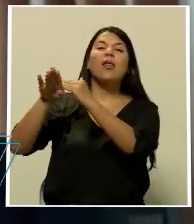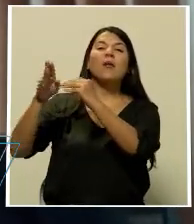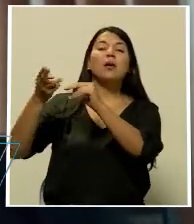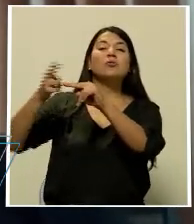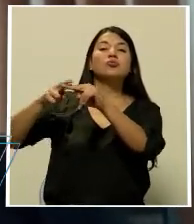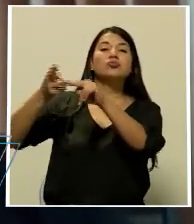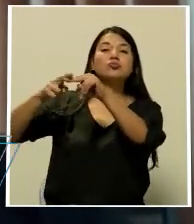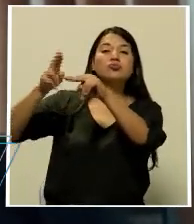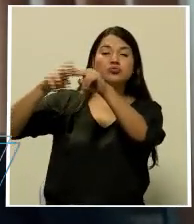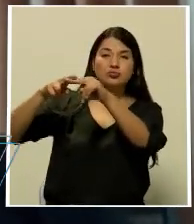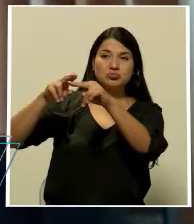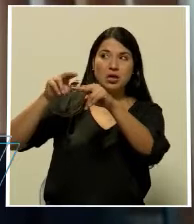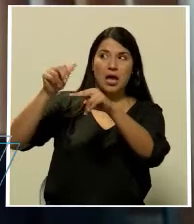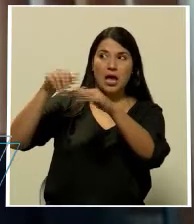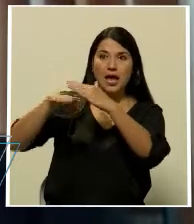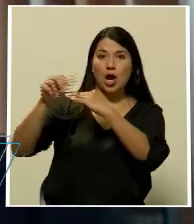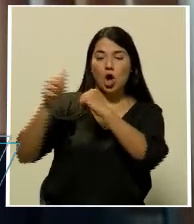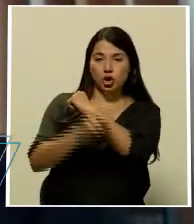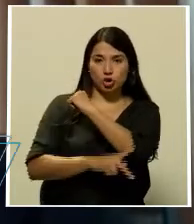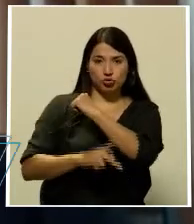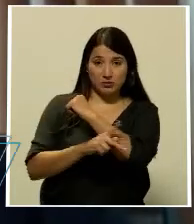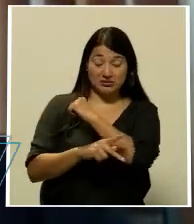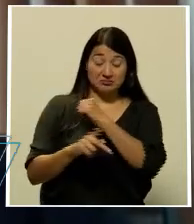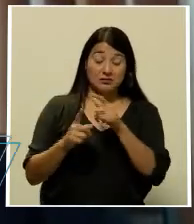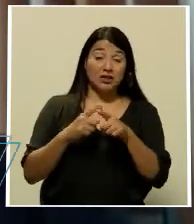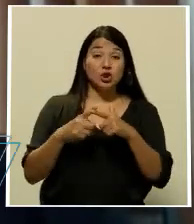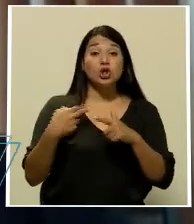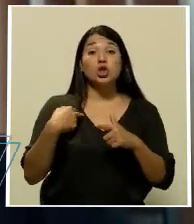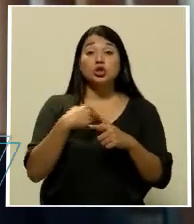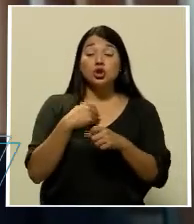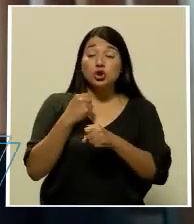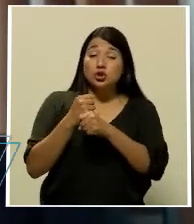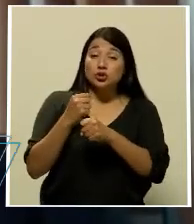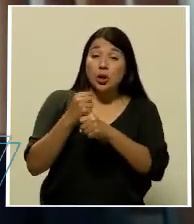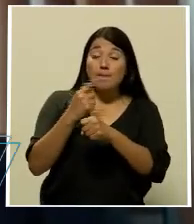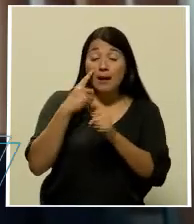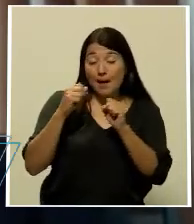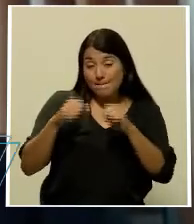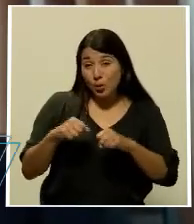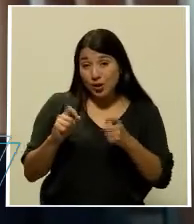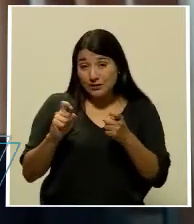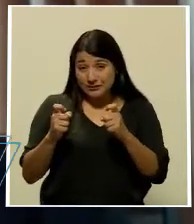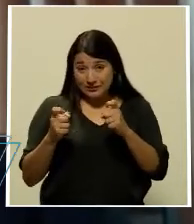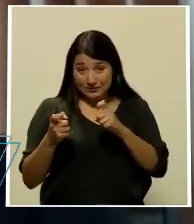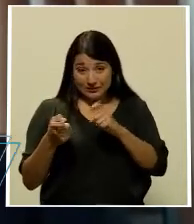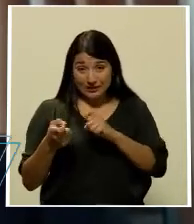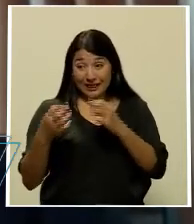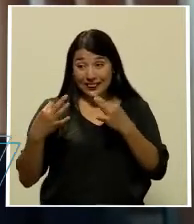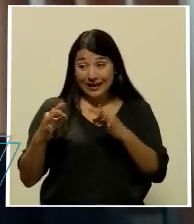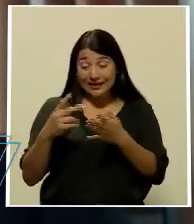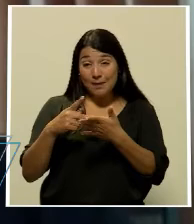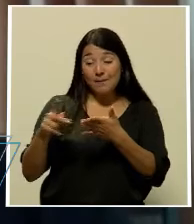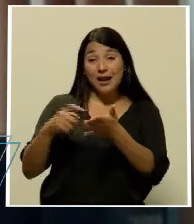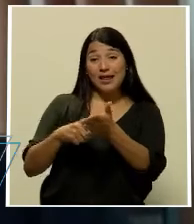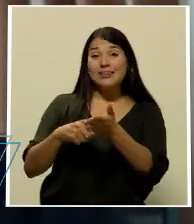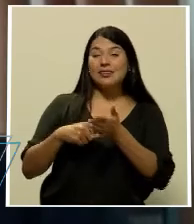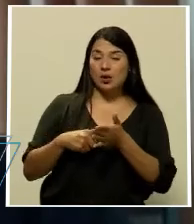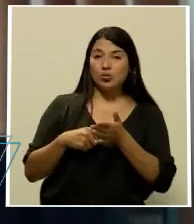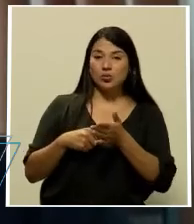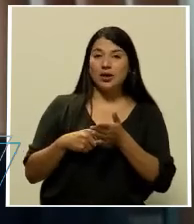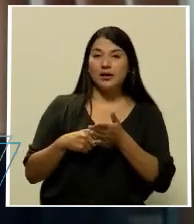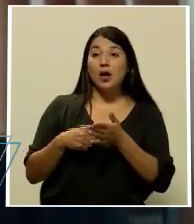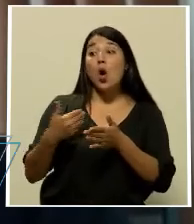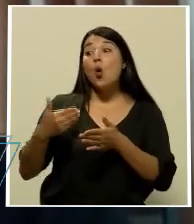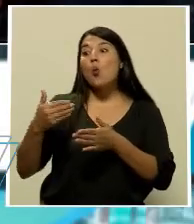y pues bueno, estamos trabajando para ir renovando y amortizando, cancelando estas obligaciones conforme los flujos